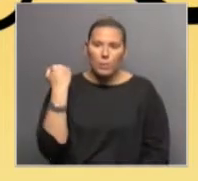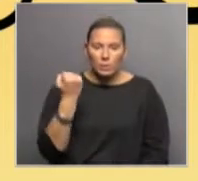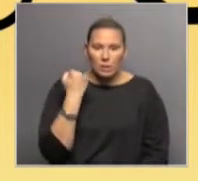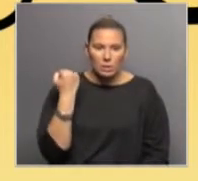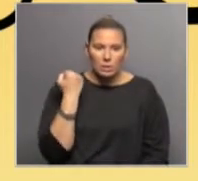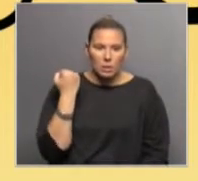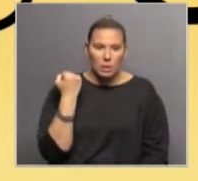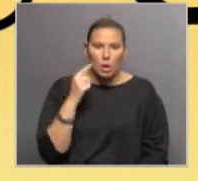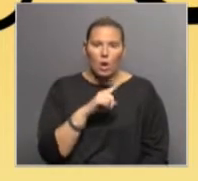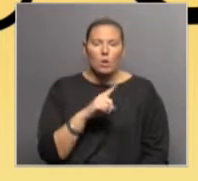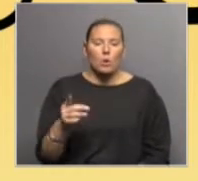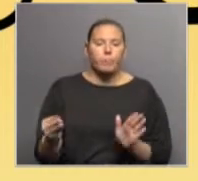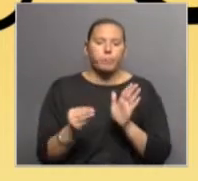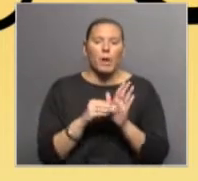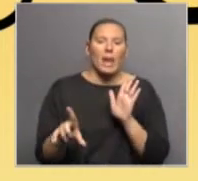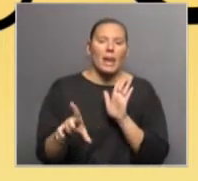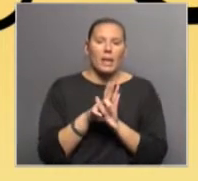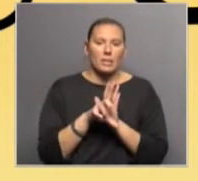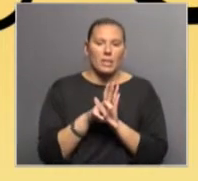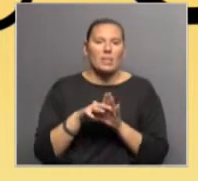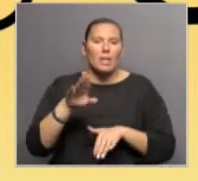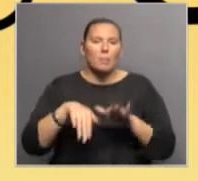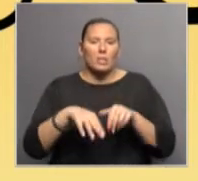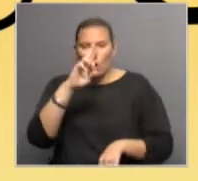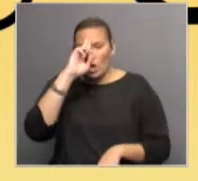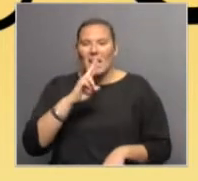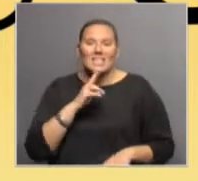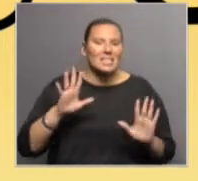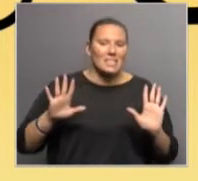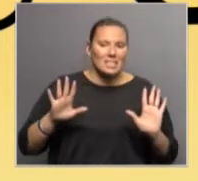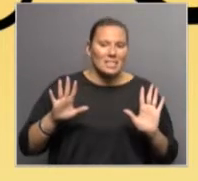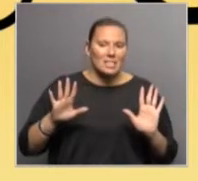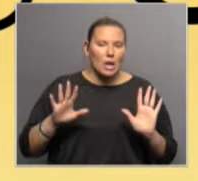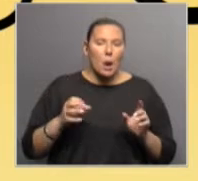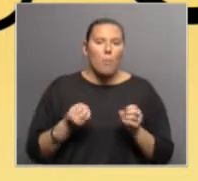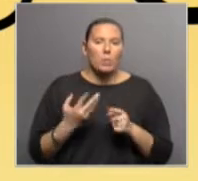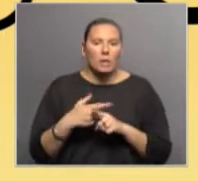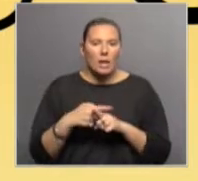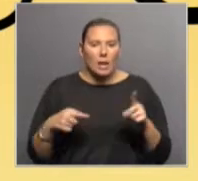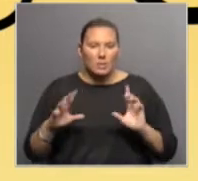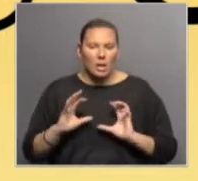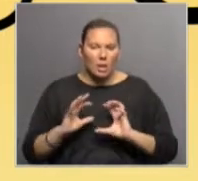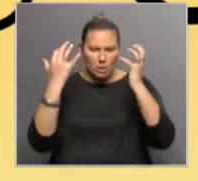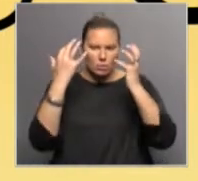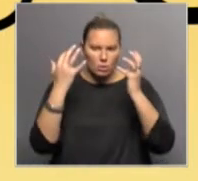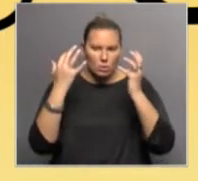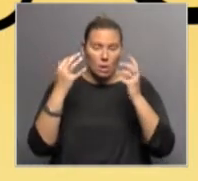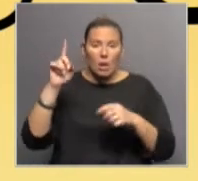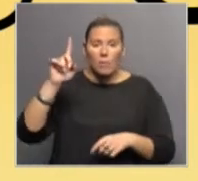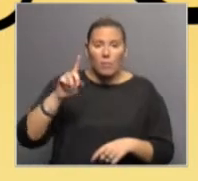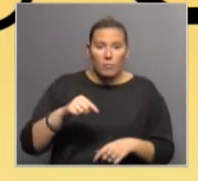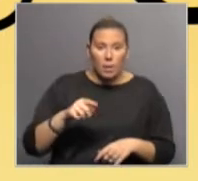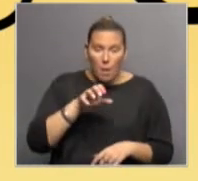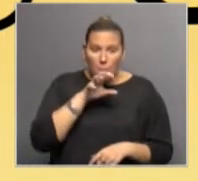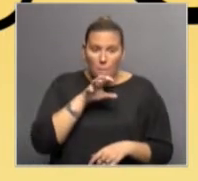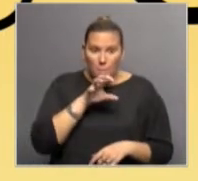de no legislar en función de razas puras, porque nos contaba que la mitad de las agresiones son realizadas